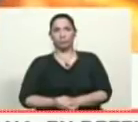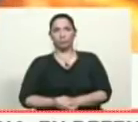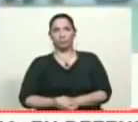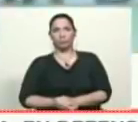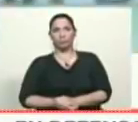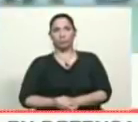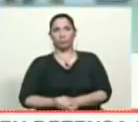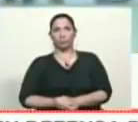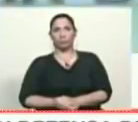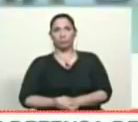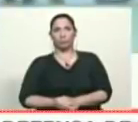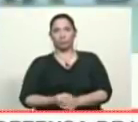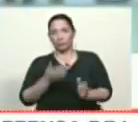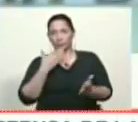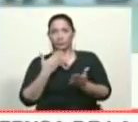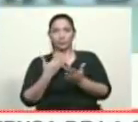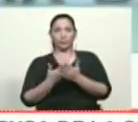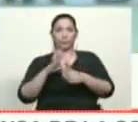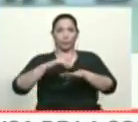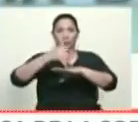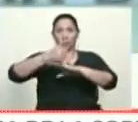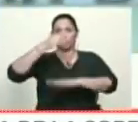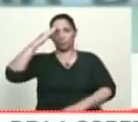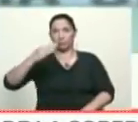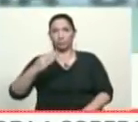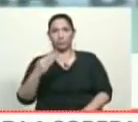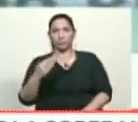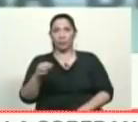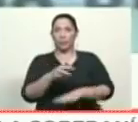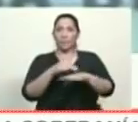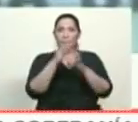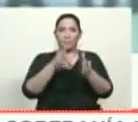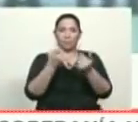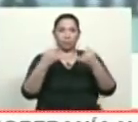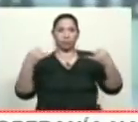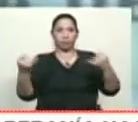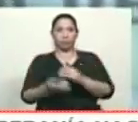Muchas gracias al mayor general Luis Mota Domínguez, quien es ministro de Energía Eléctrica.